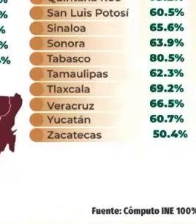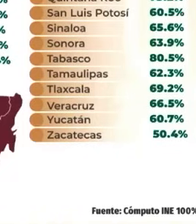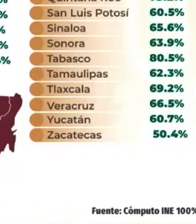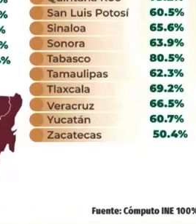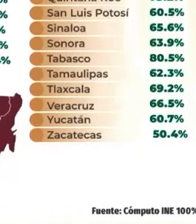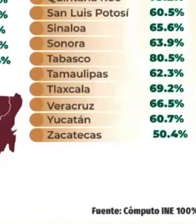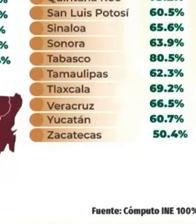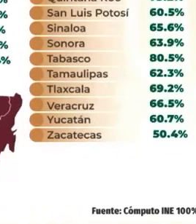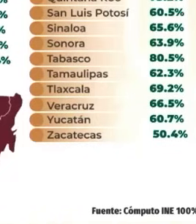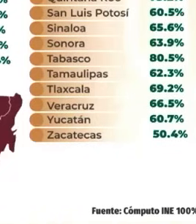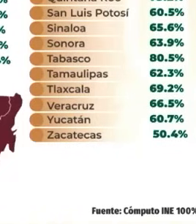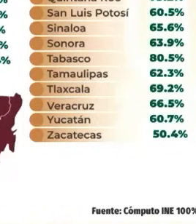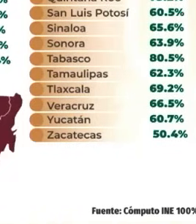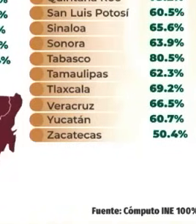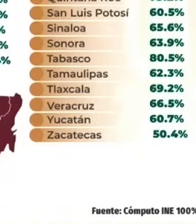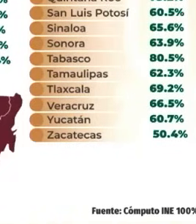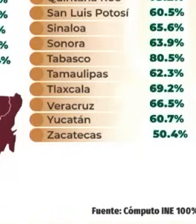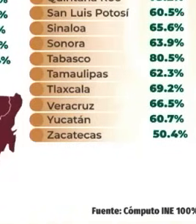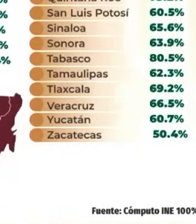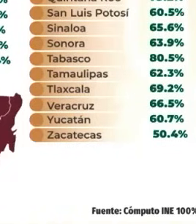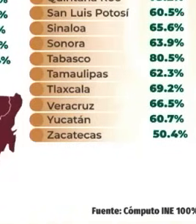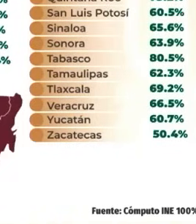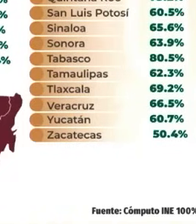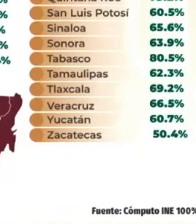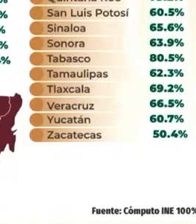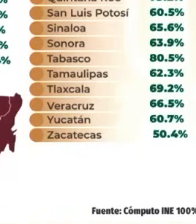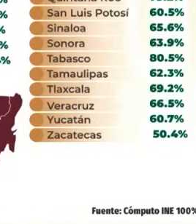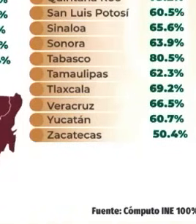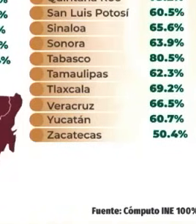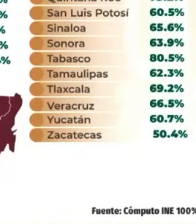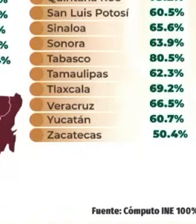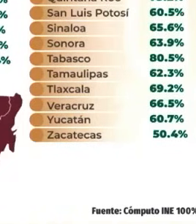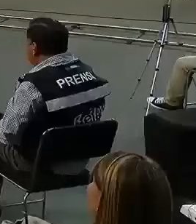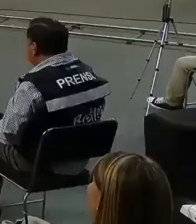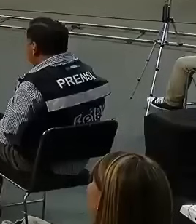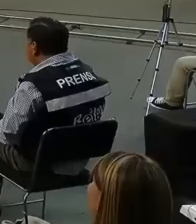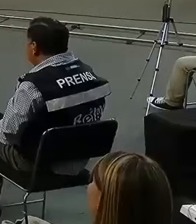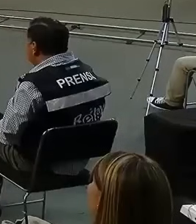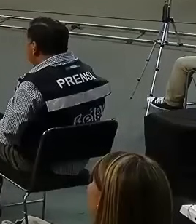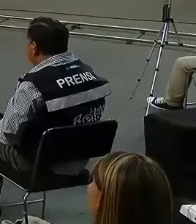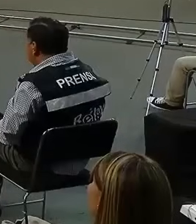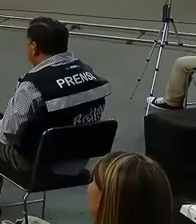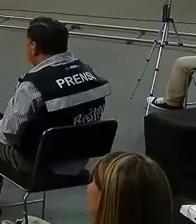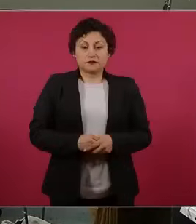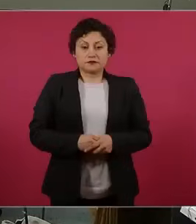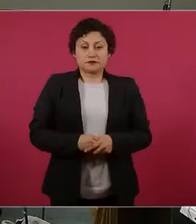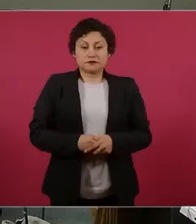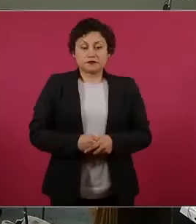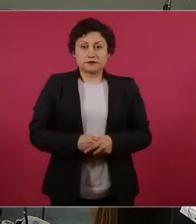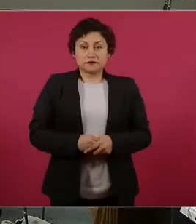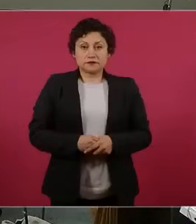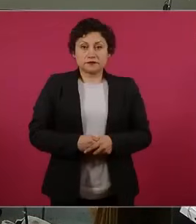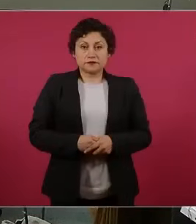de aquí, este es el sureste, ¿sí? Para acá,